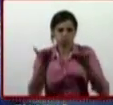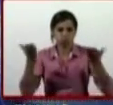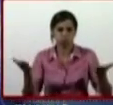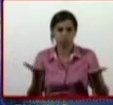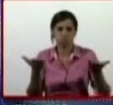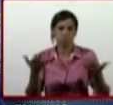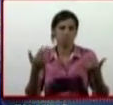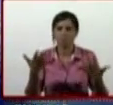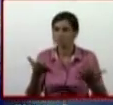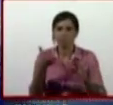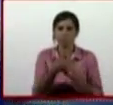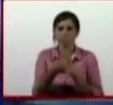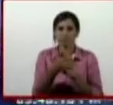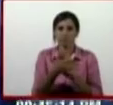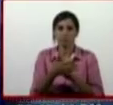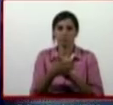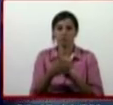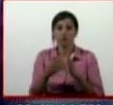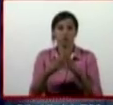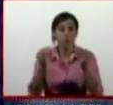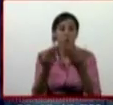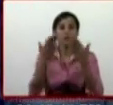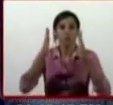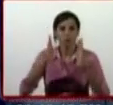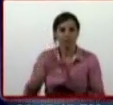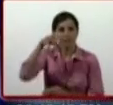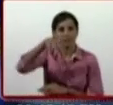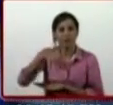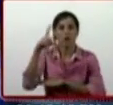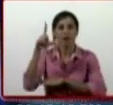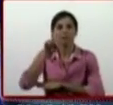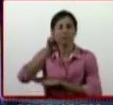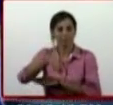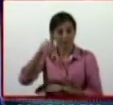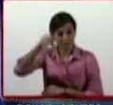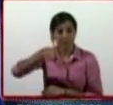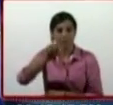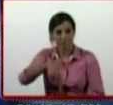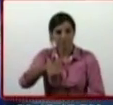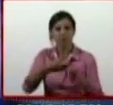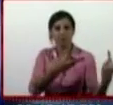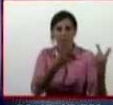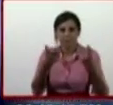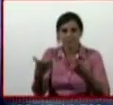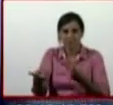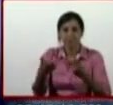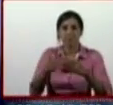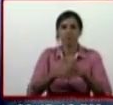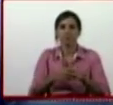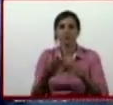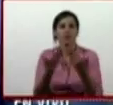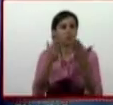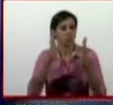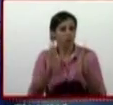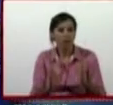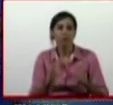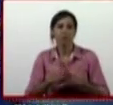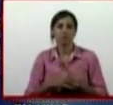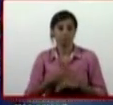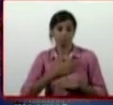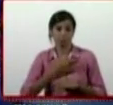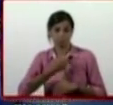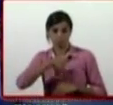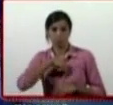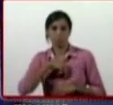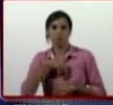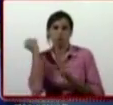que es todo el estudiantado del Estado Lara, sino que aquí también le damos la bienvenida a estudiantes tanto de la UPEL,